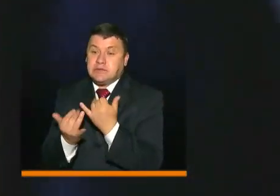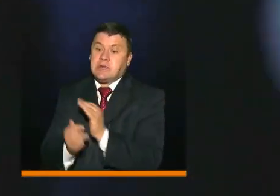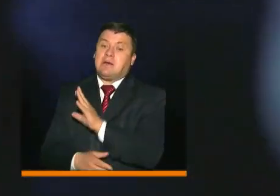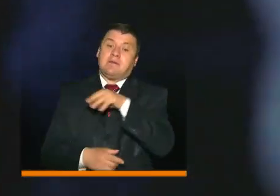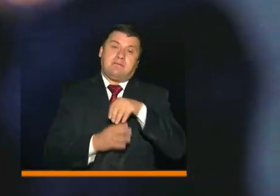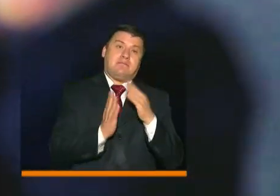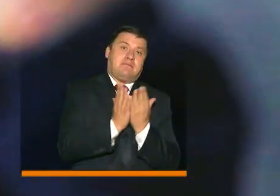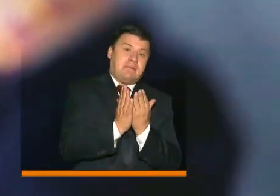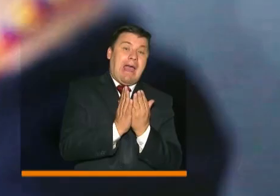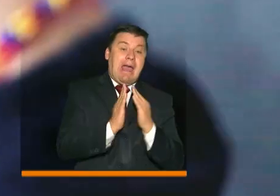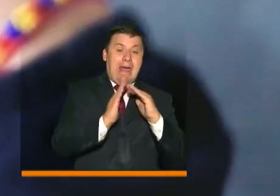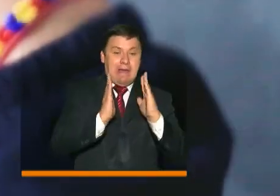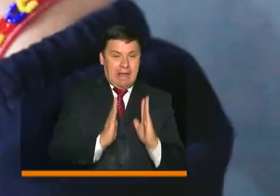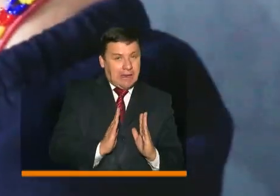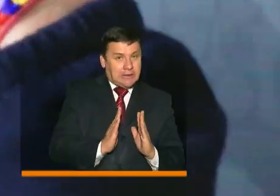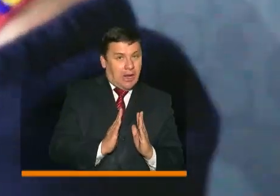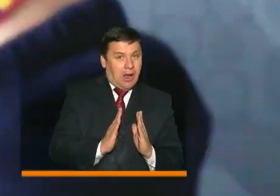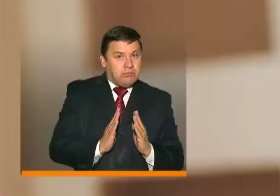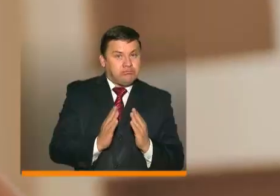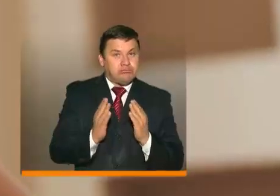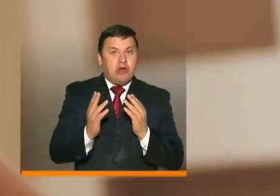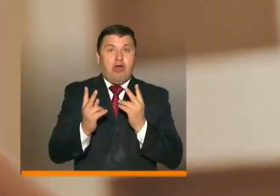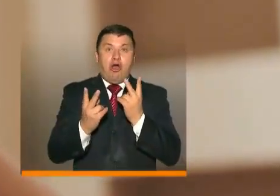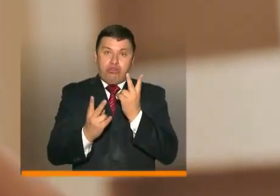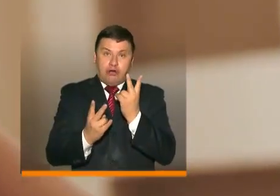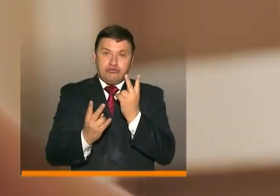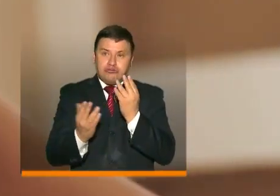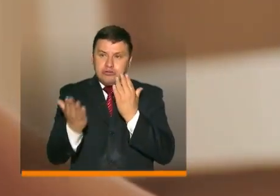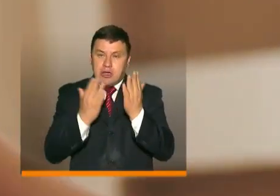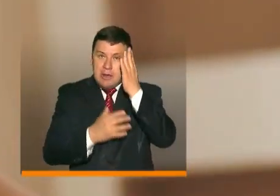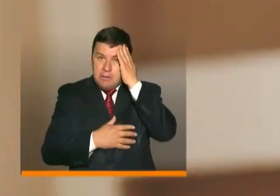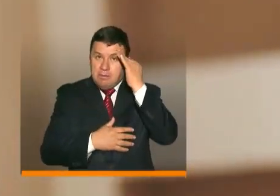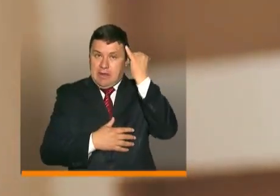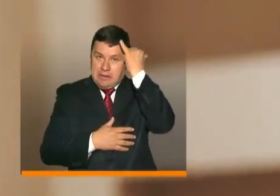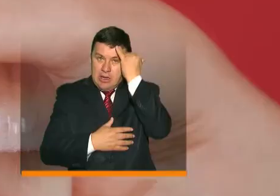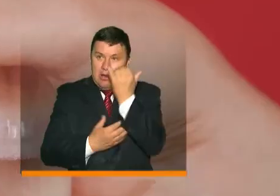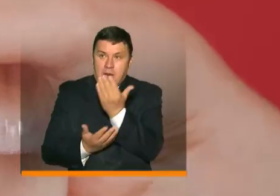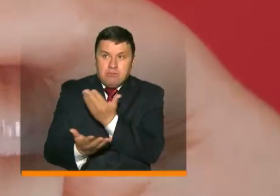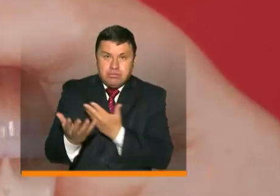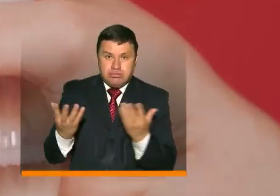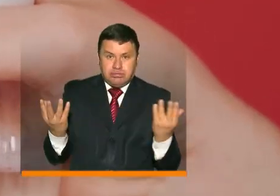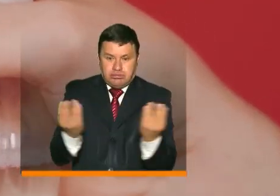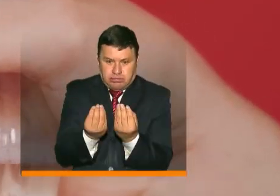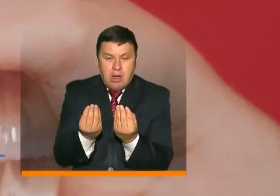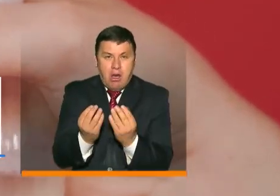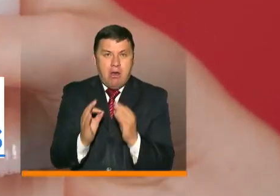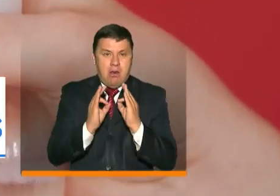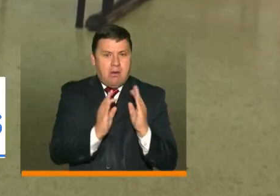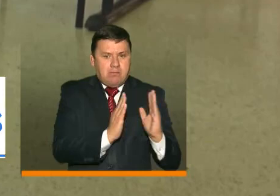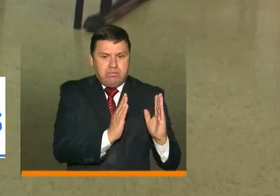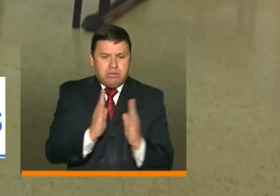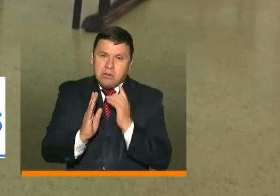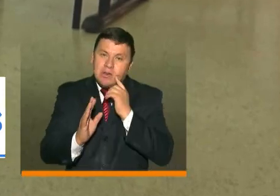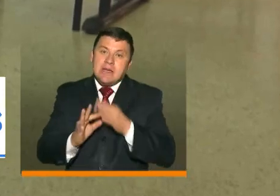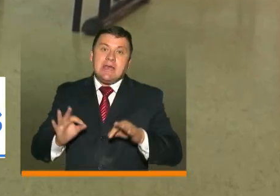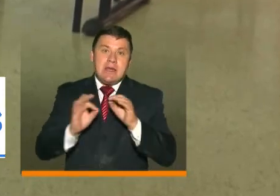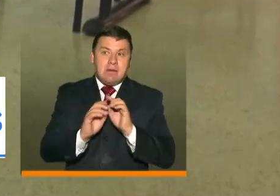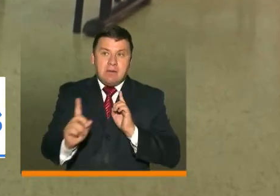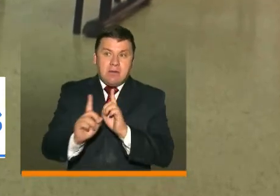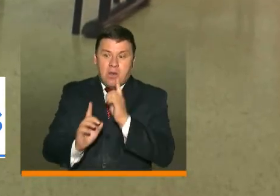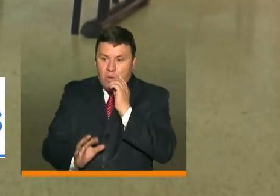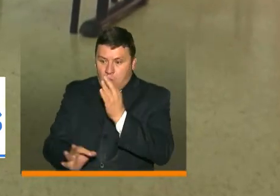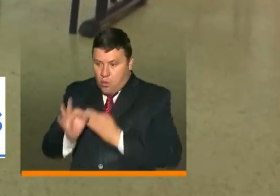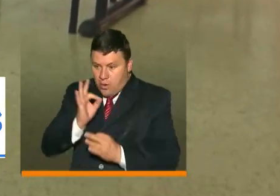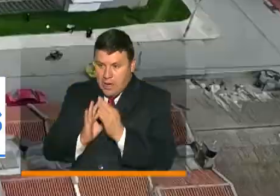dos metodologías y contar con todas las prácticas que son los anexos de los lineamientos que garanticen el cuidado, el autocuidado